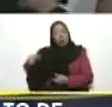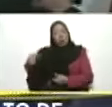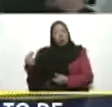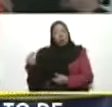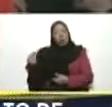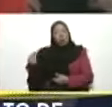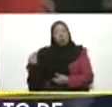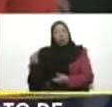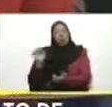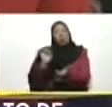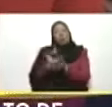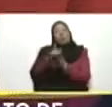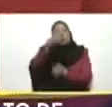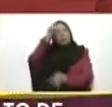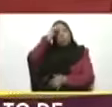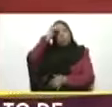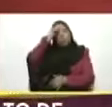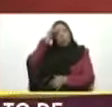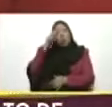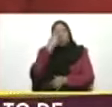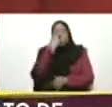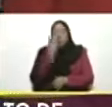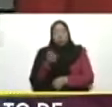Luego él se fue a Turquía.